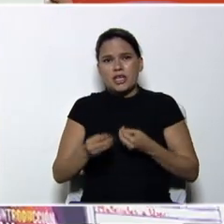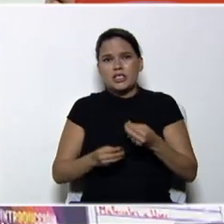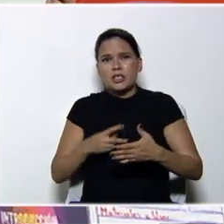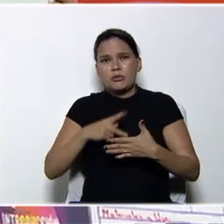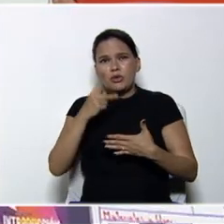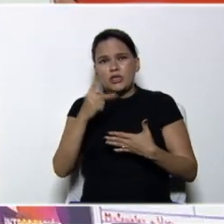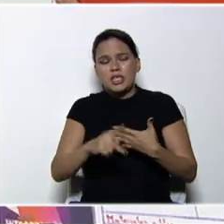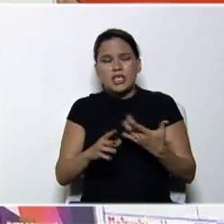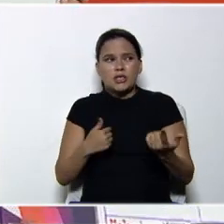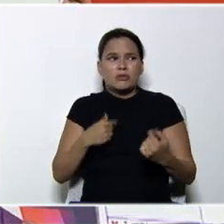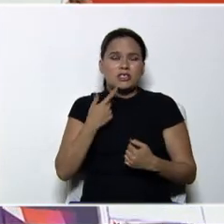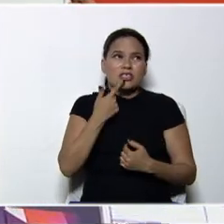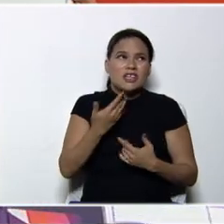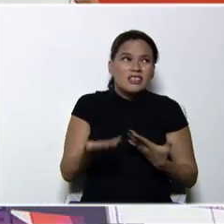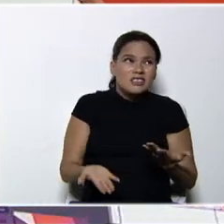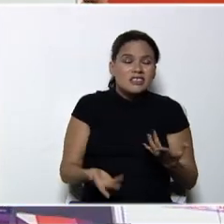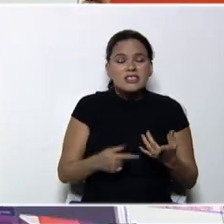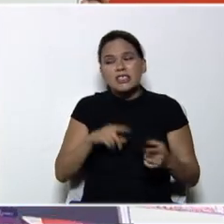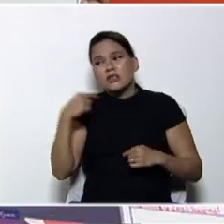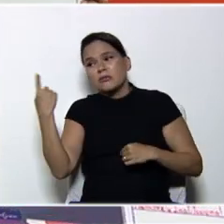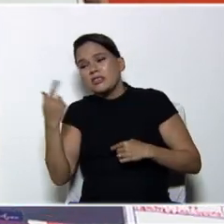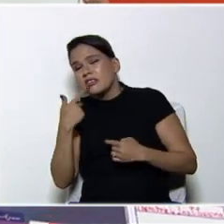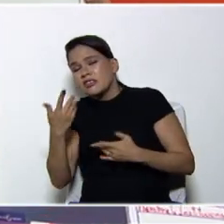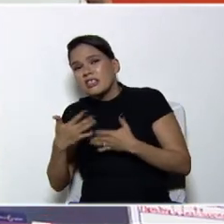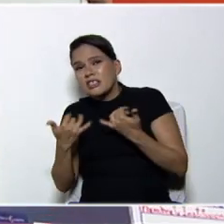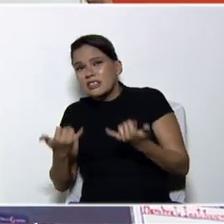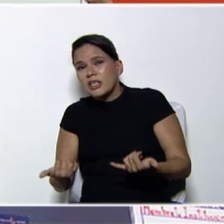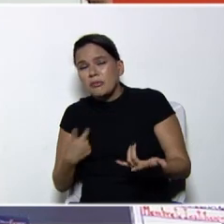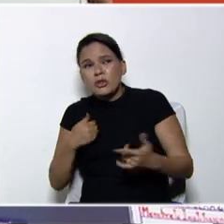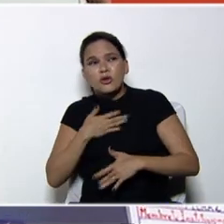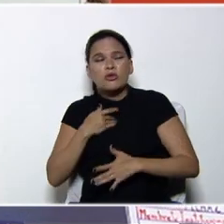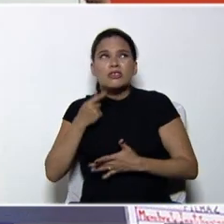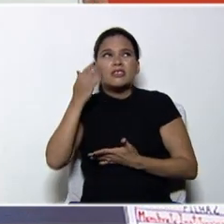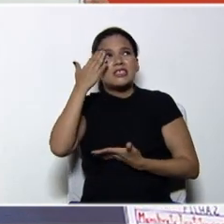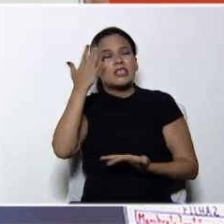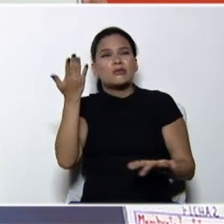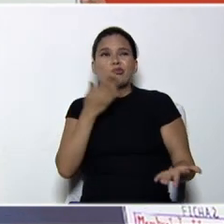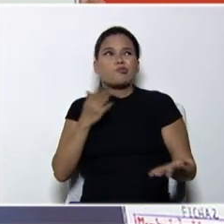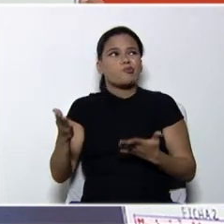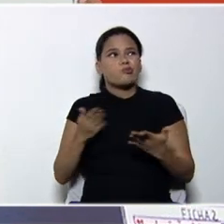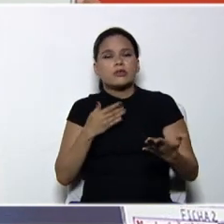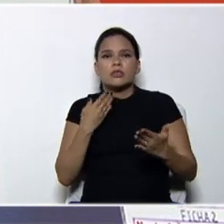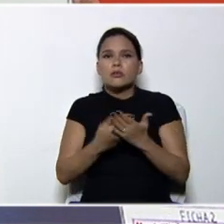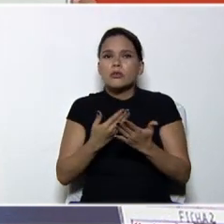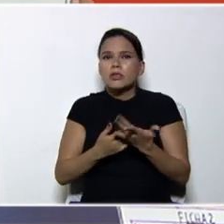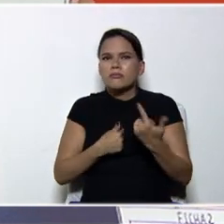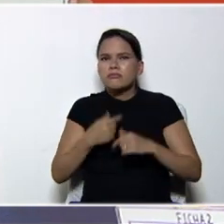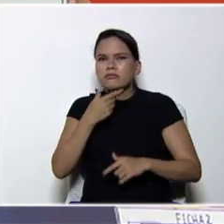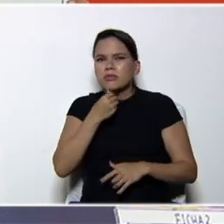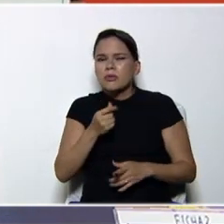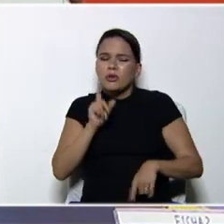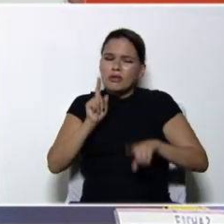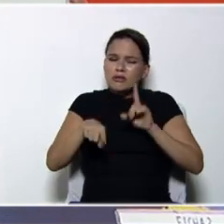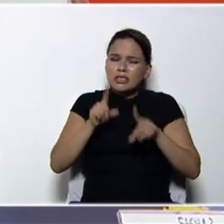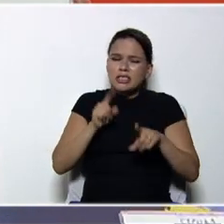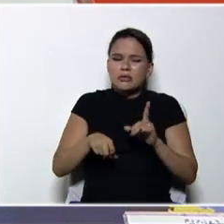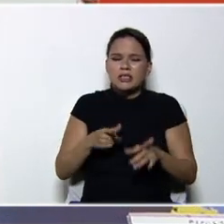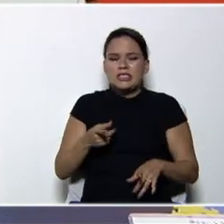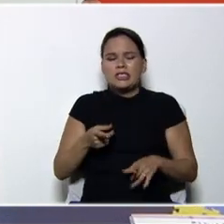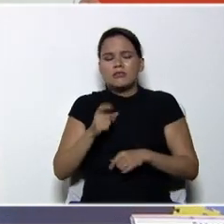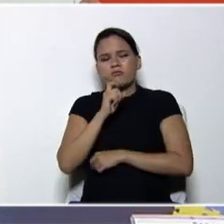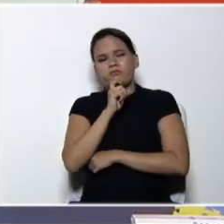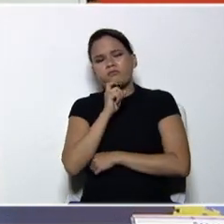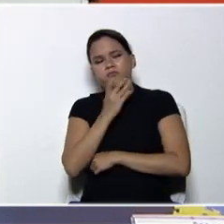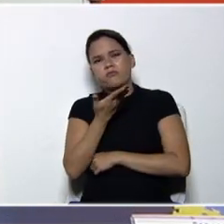que es así, ella me dice que es asado, pero oye, yo quisiera algo, oye, una propuesta más flexible porque a veces se vuelve como muy rígida,